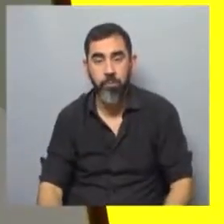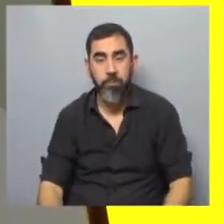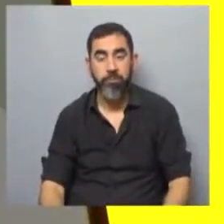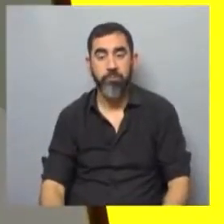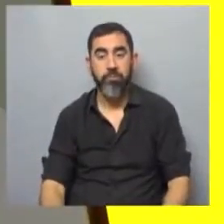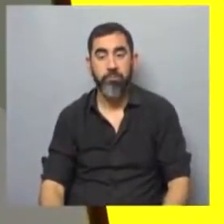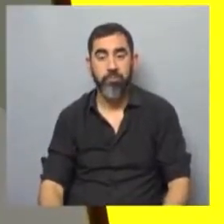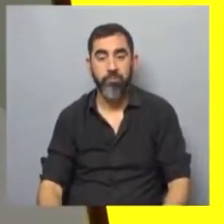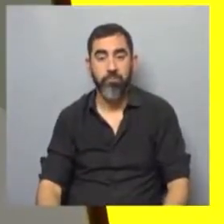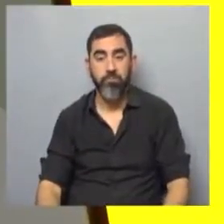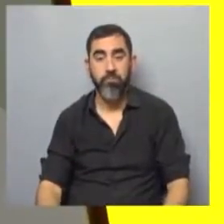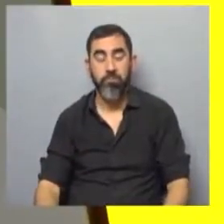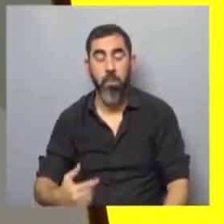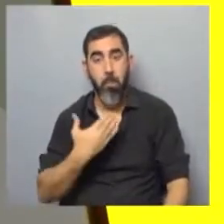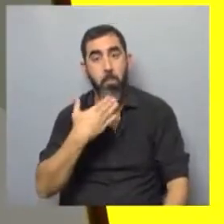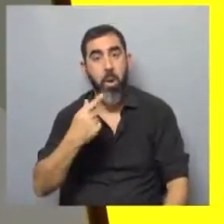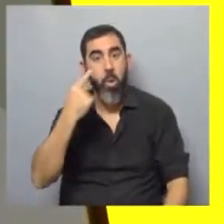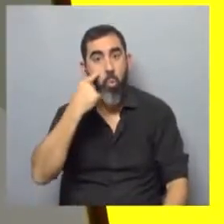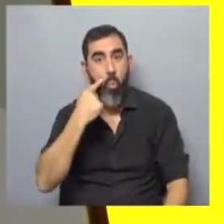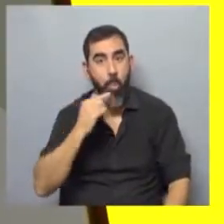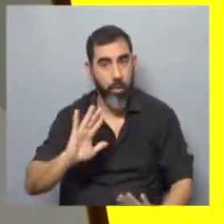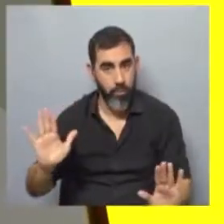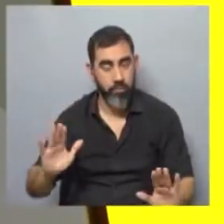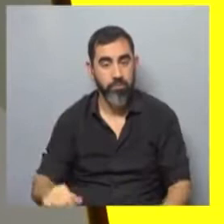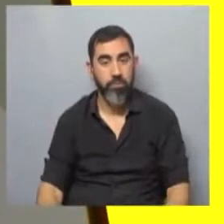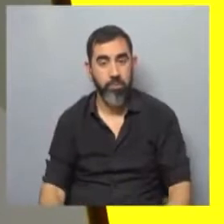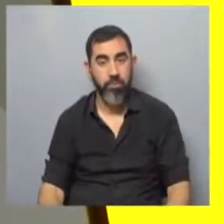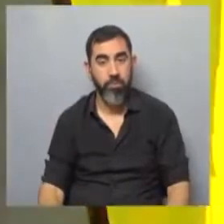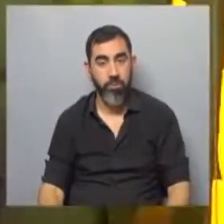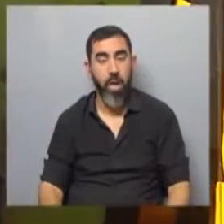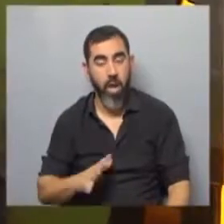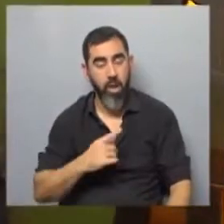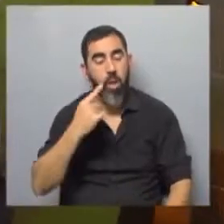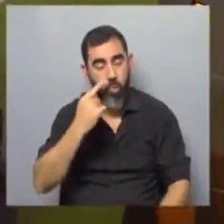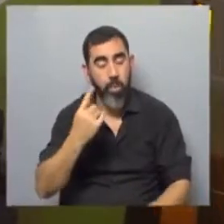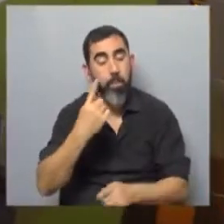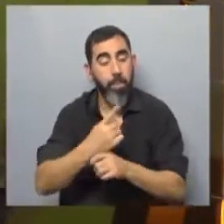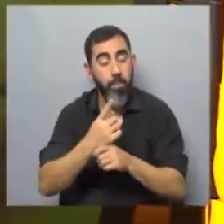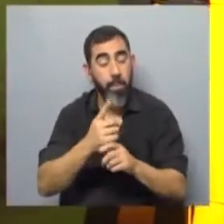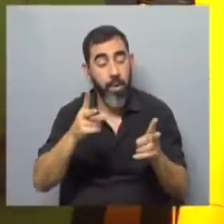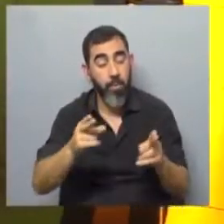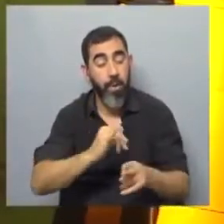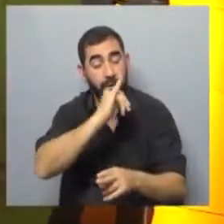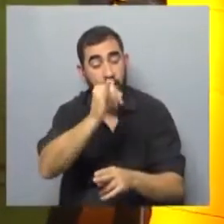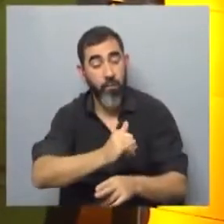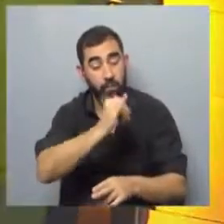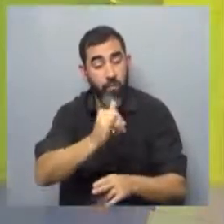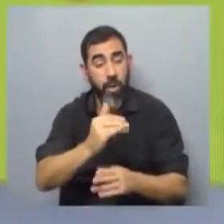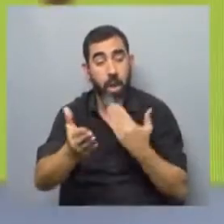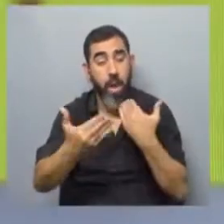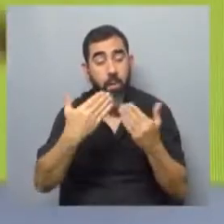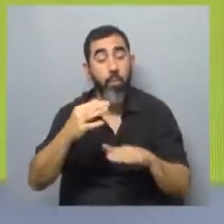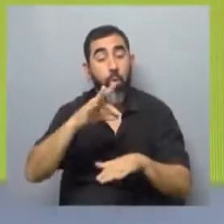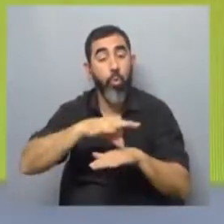sin dar datos. Me impresionaron los números que se manejan. Los números son muy impresionantes. Sí, sí. En esta primera parte del informe en particular, bueno, hablamos con el